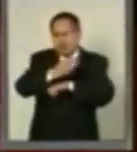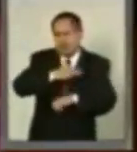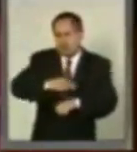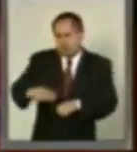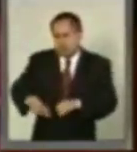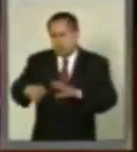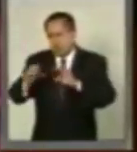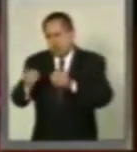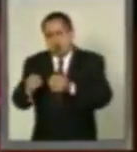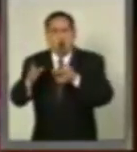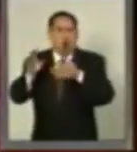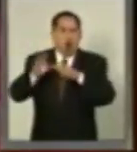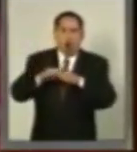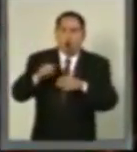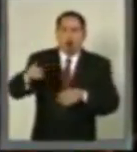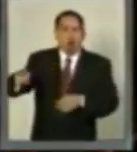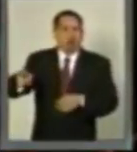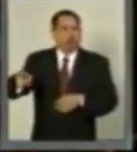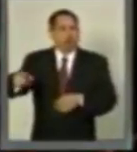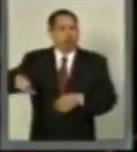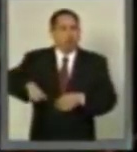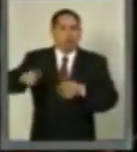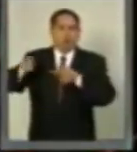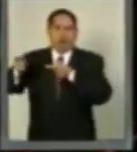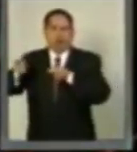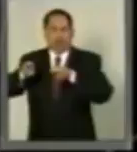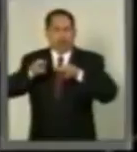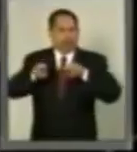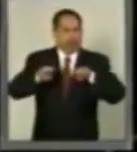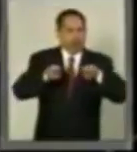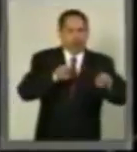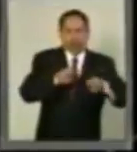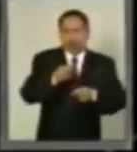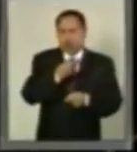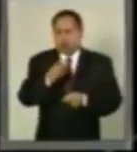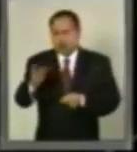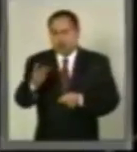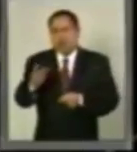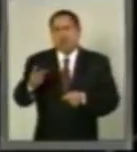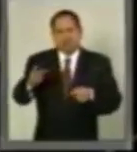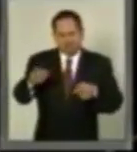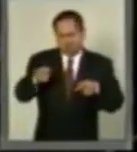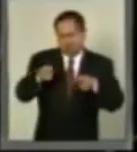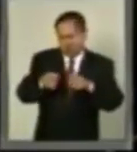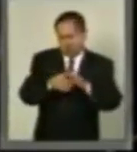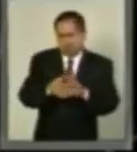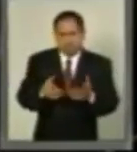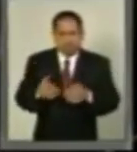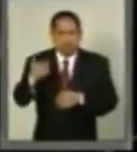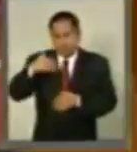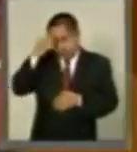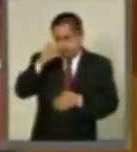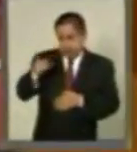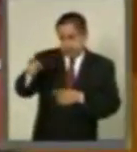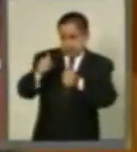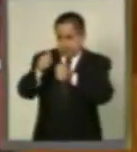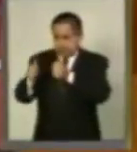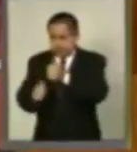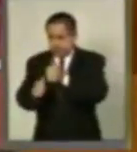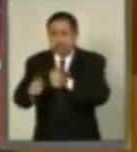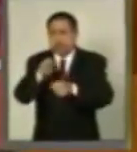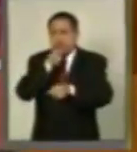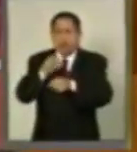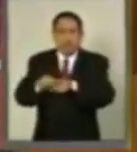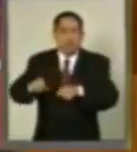poderes de la Unión. Sabemos que desde la Secretaría de Gobernación que usted dirige, se ha trabajado